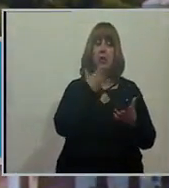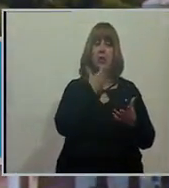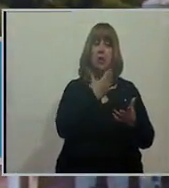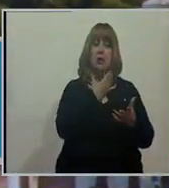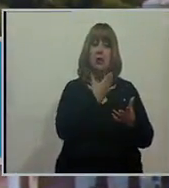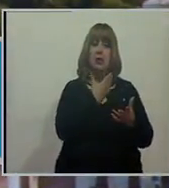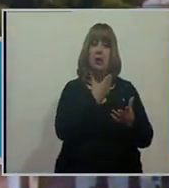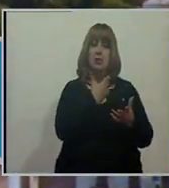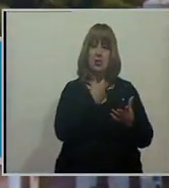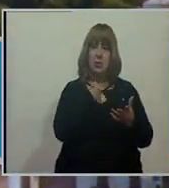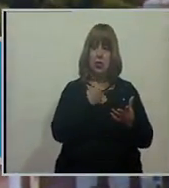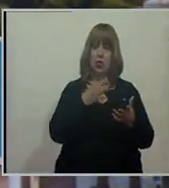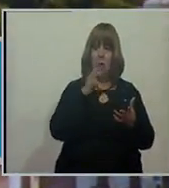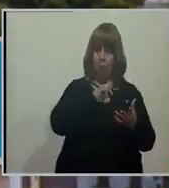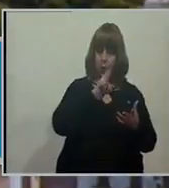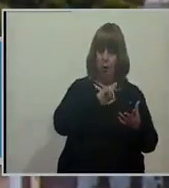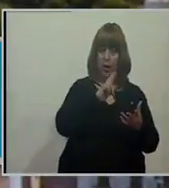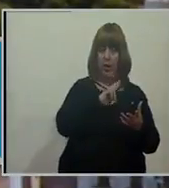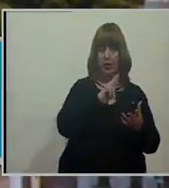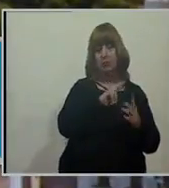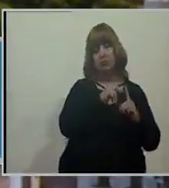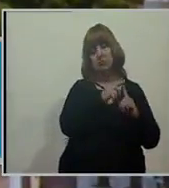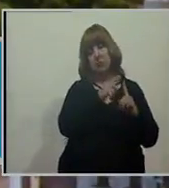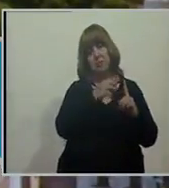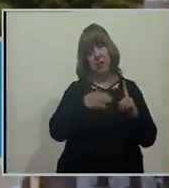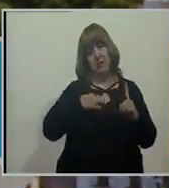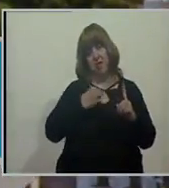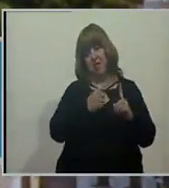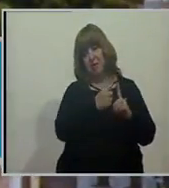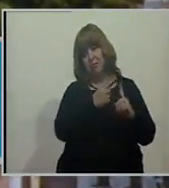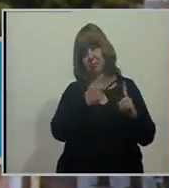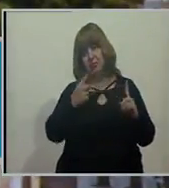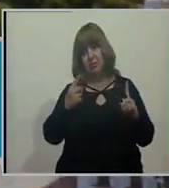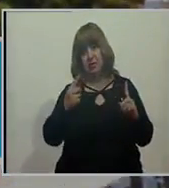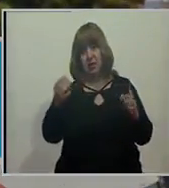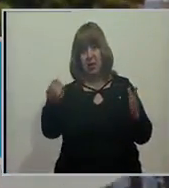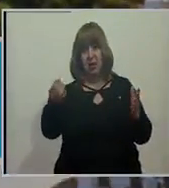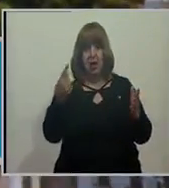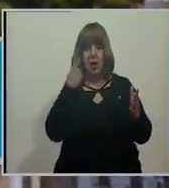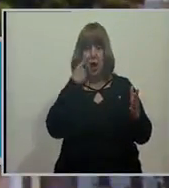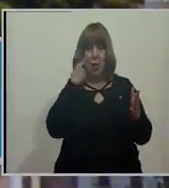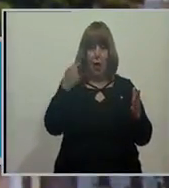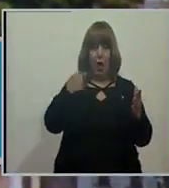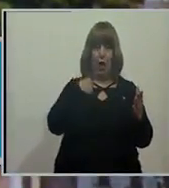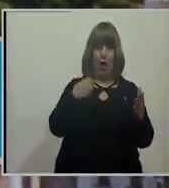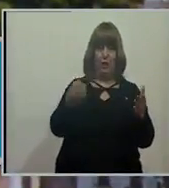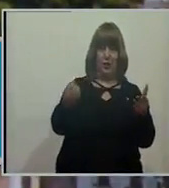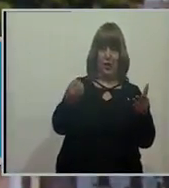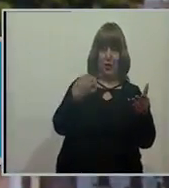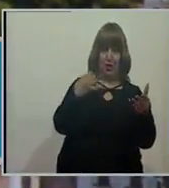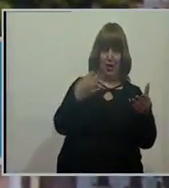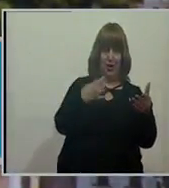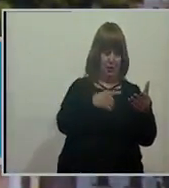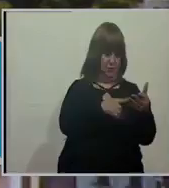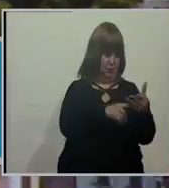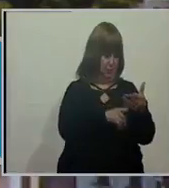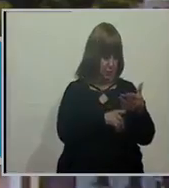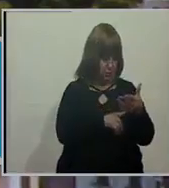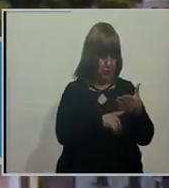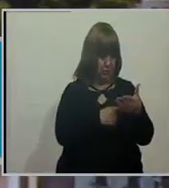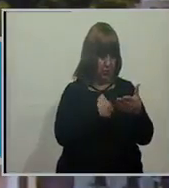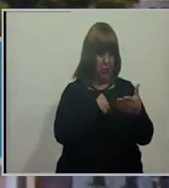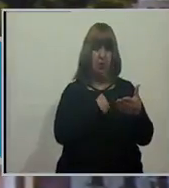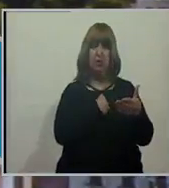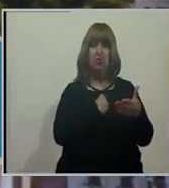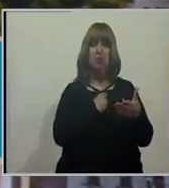misma importancia, te das cuenta que, en definitiva, el que te diga algo, el que no te conoce, ¿hasta qué punto puede llegar a influirte,